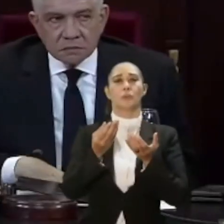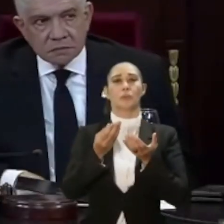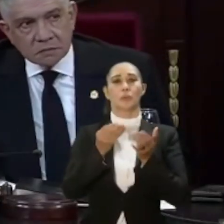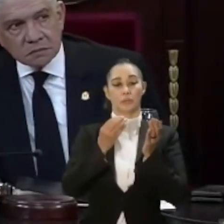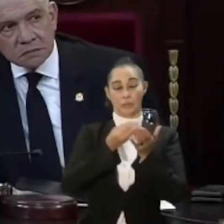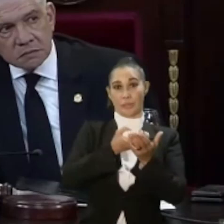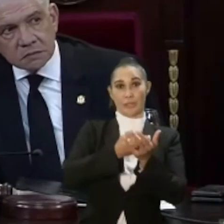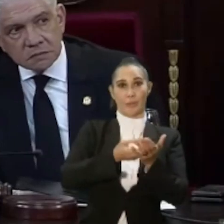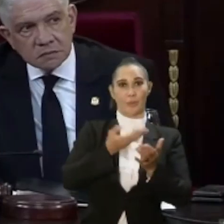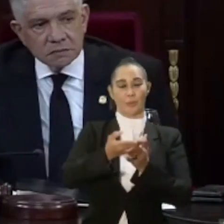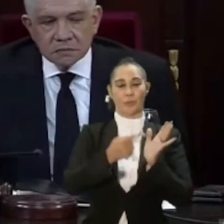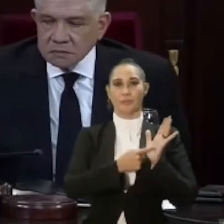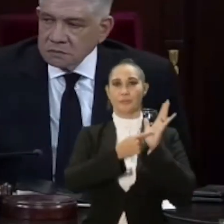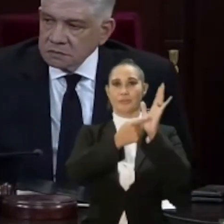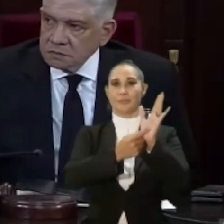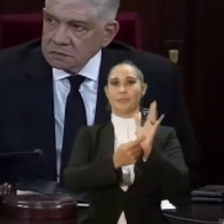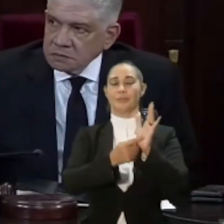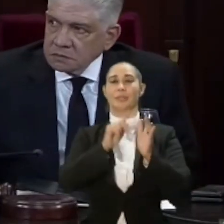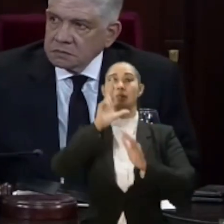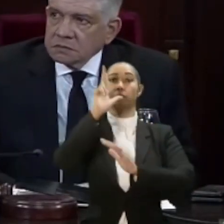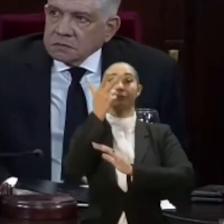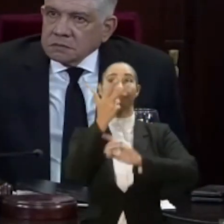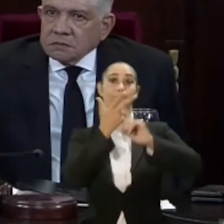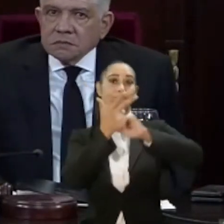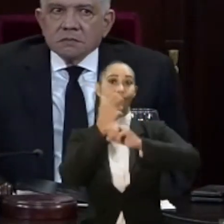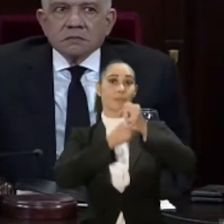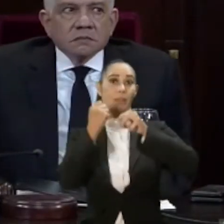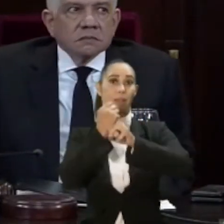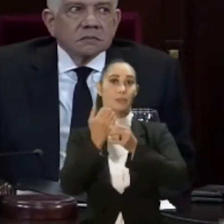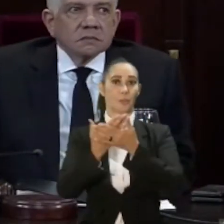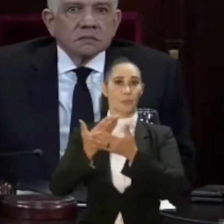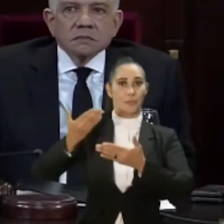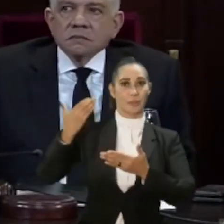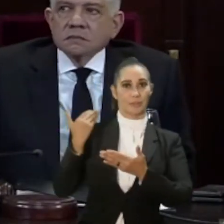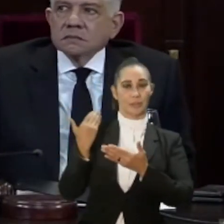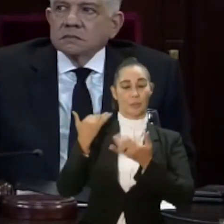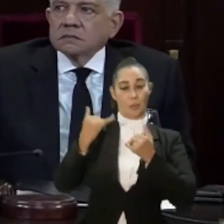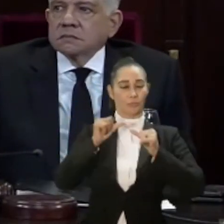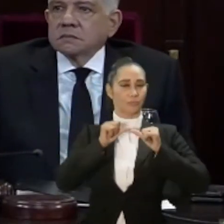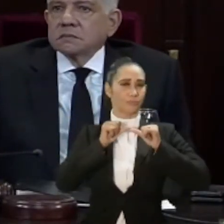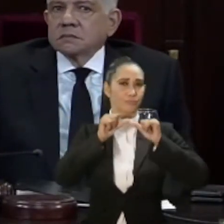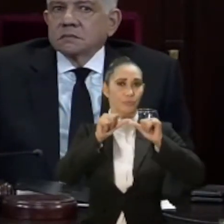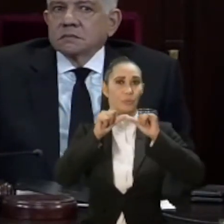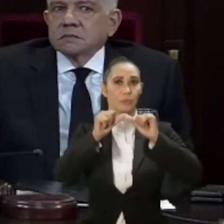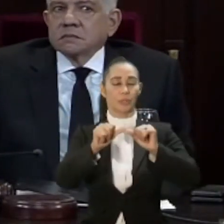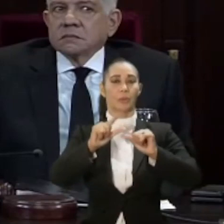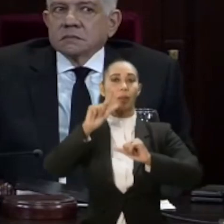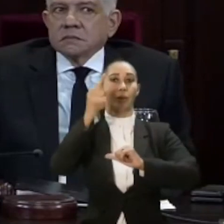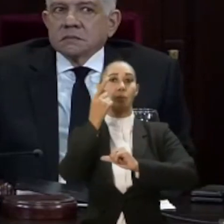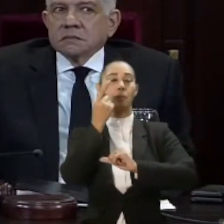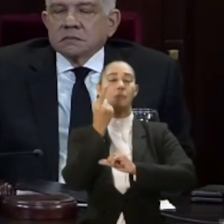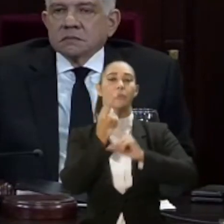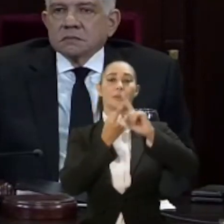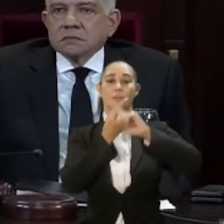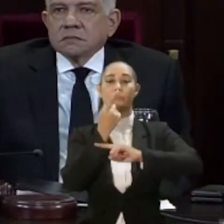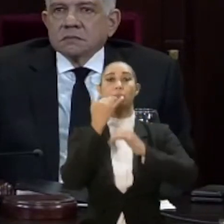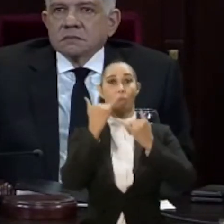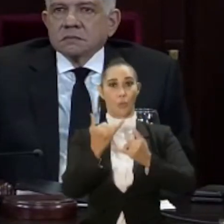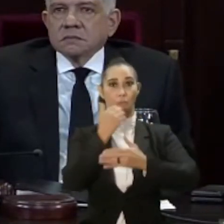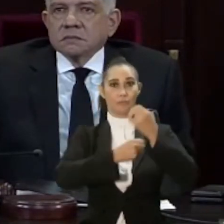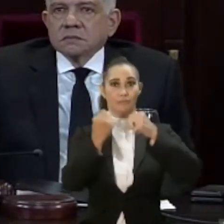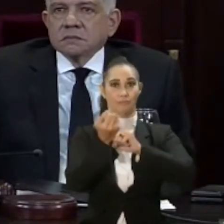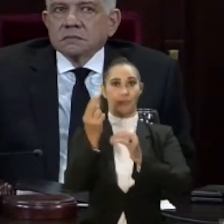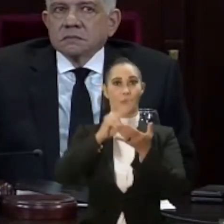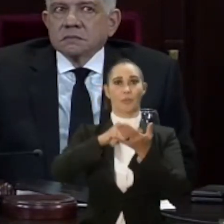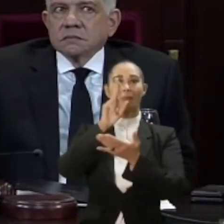crecimiento económico que se reflejó en el último trimestre del pasado año y continuará reflejándose en el primer trimestre de este